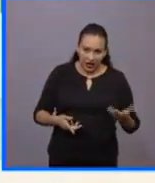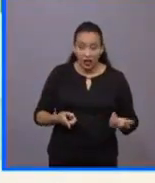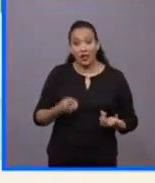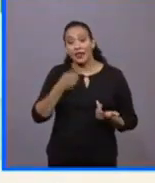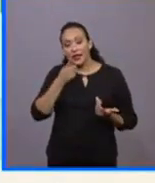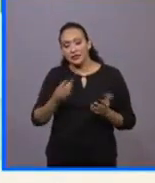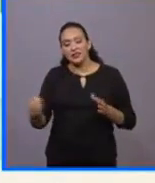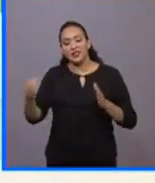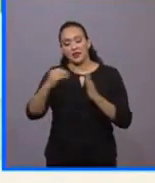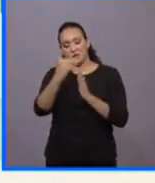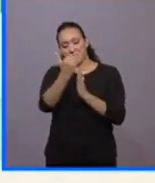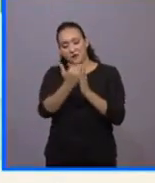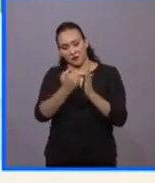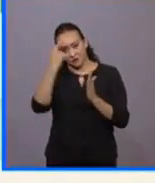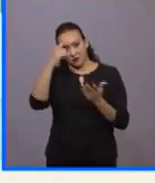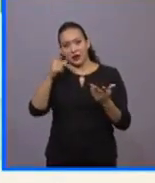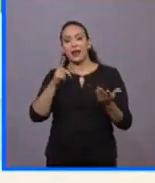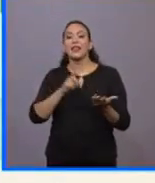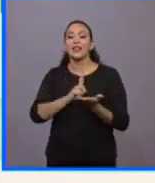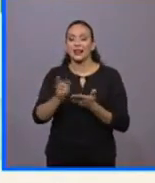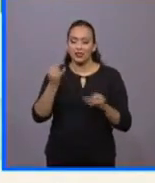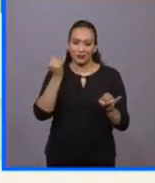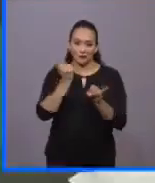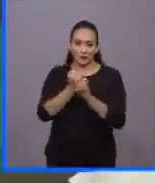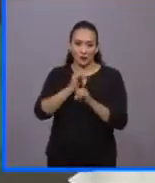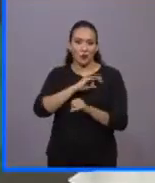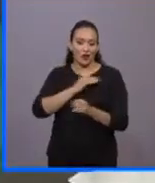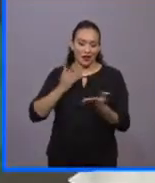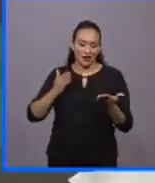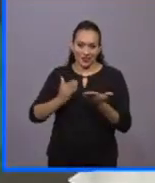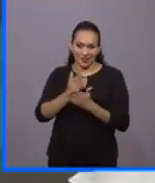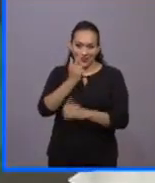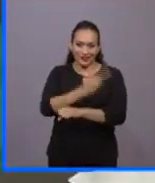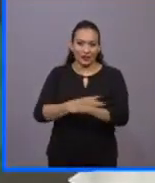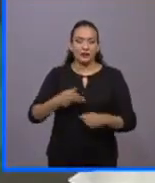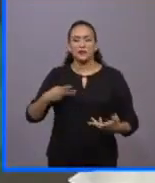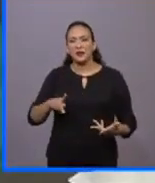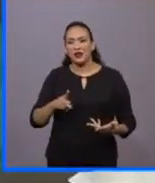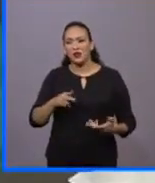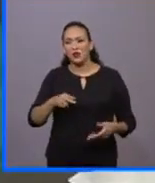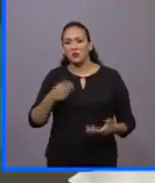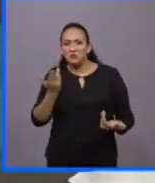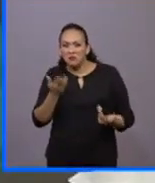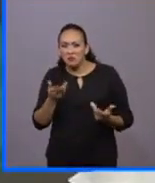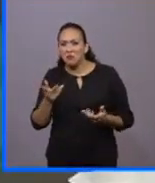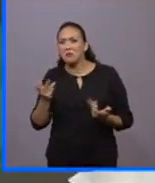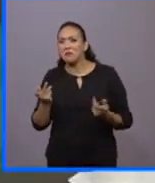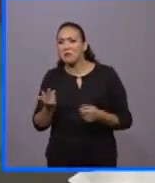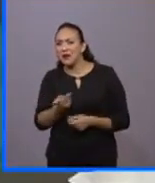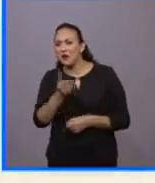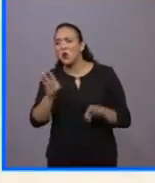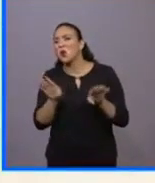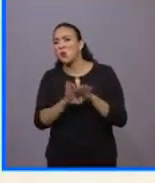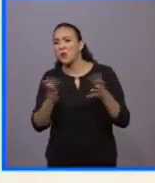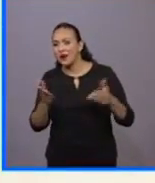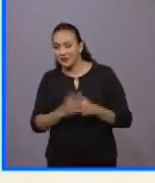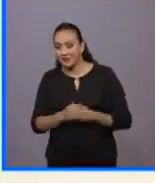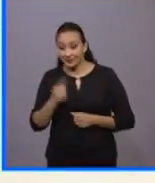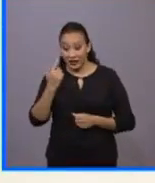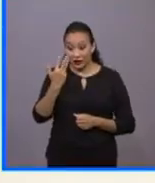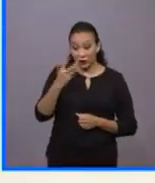marco normativo robusto con derechos digitales explícitos, preocupa cómo se va a implementar, pues promete simplificar